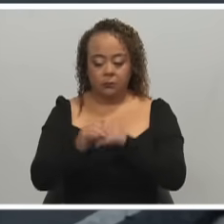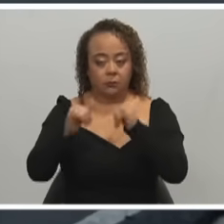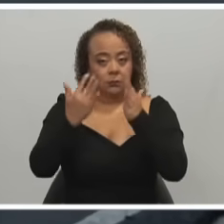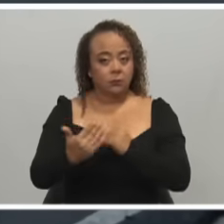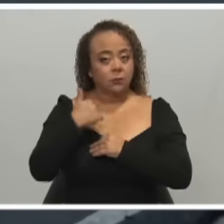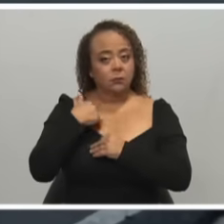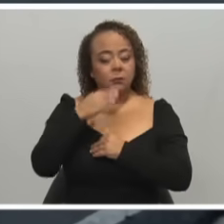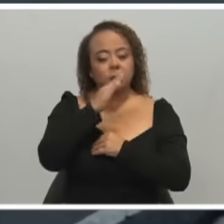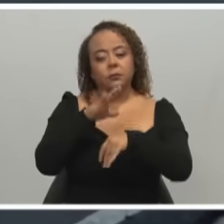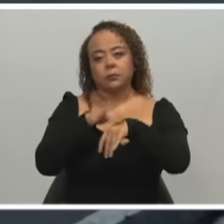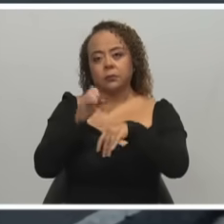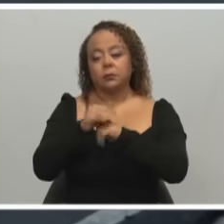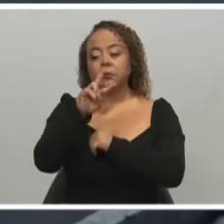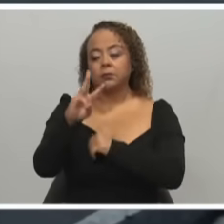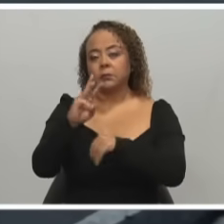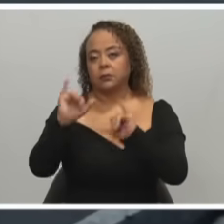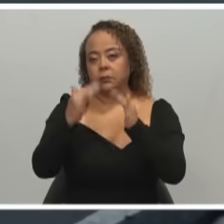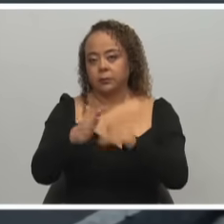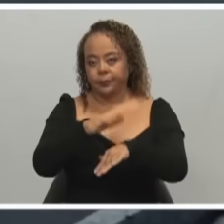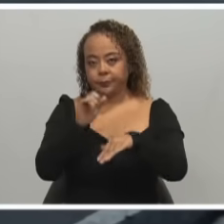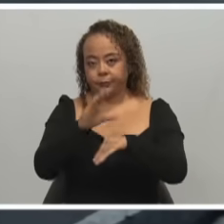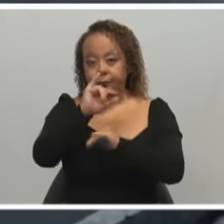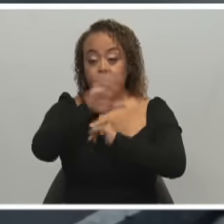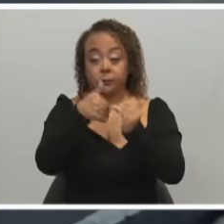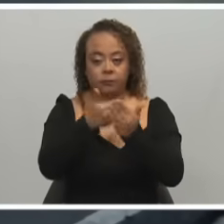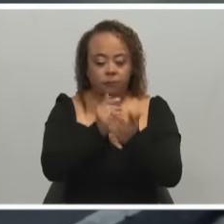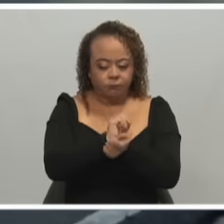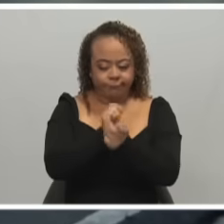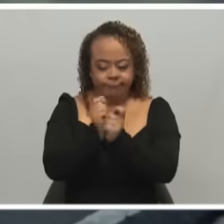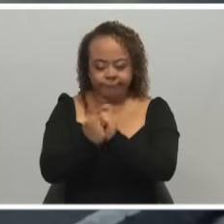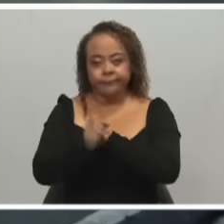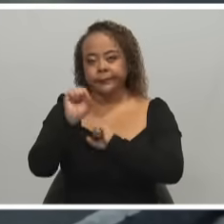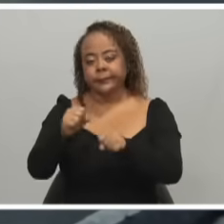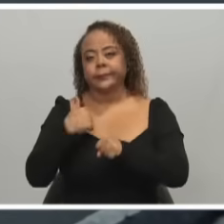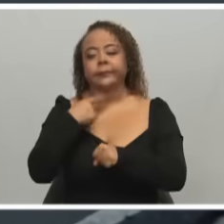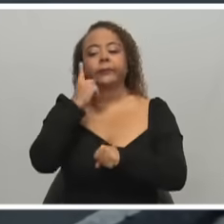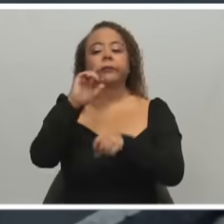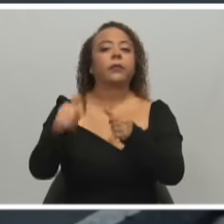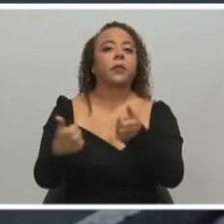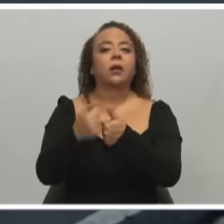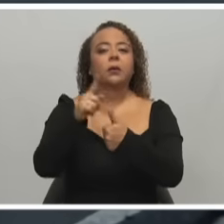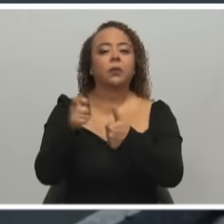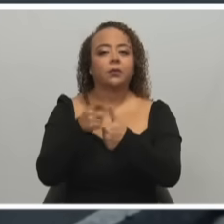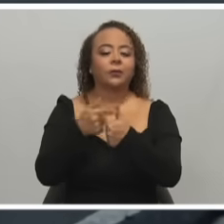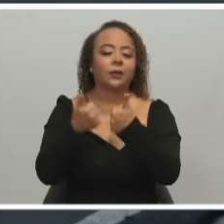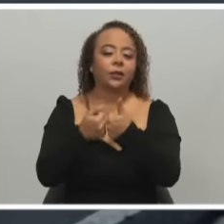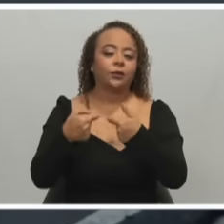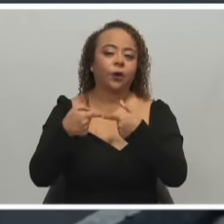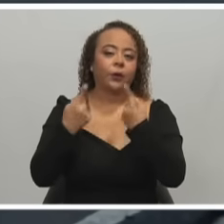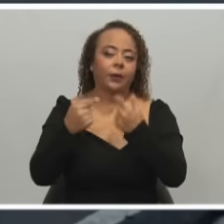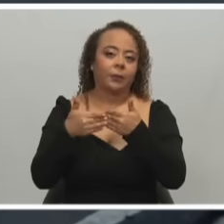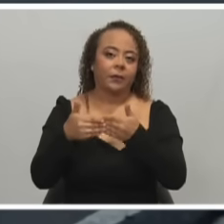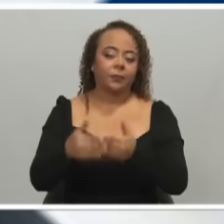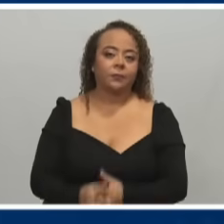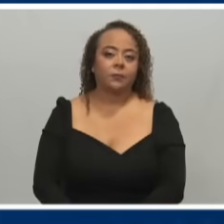tiene a los jugadores convocados a los 26 jugadores convocados y todas las variables que puede tener para enfrontar los primeros compromisos ante